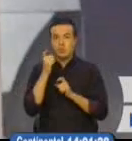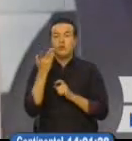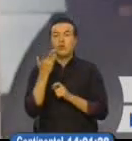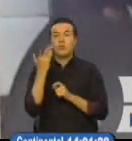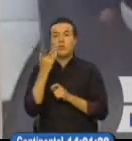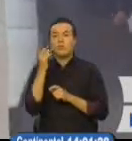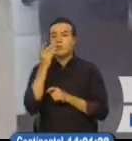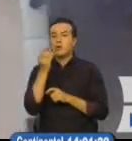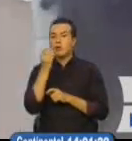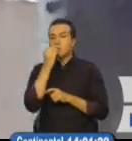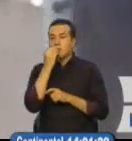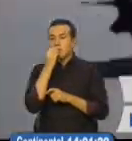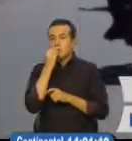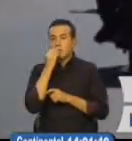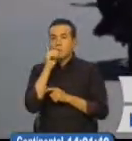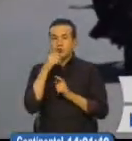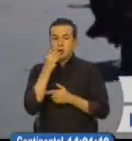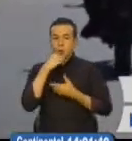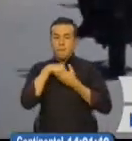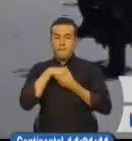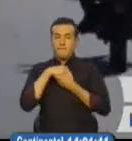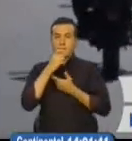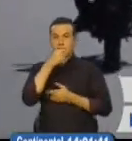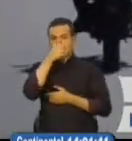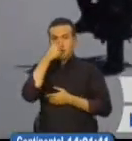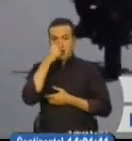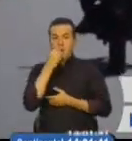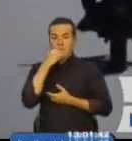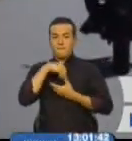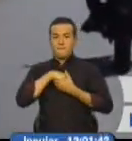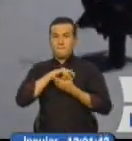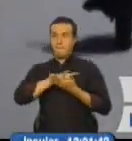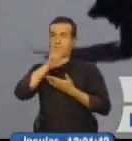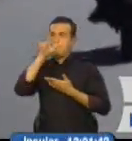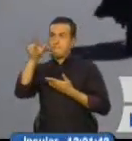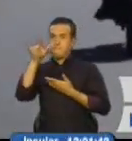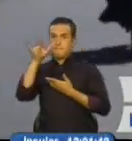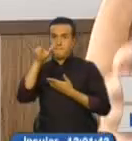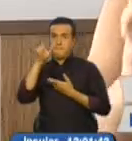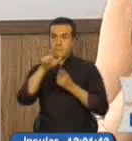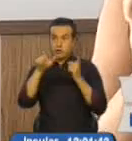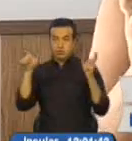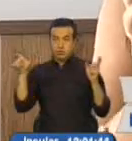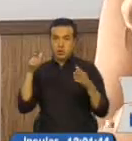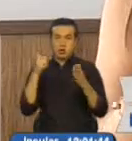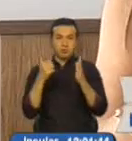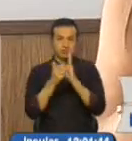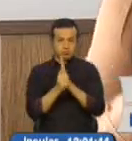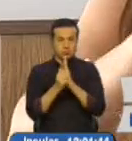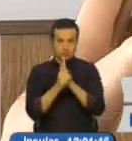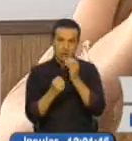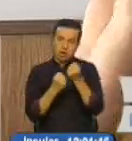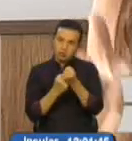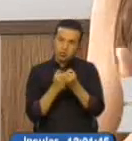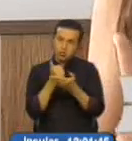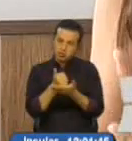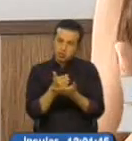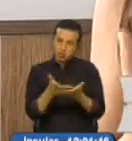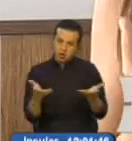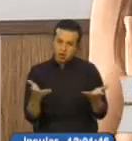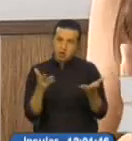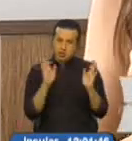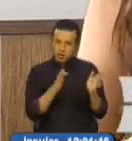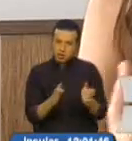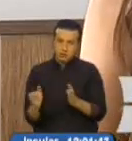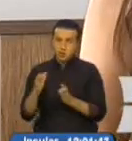será la Secretaría Técnica de Drogas la entidad de hacer un seguimiento a los procesos de reinserción social. La fase más importante, la que consolida